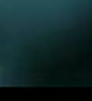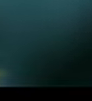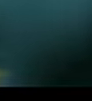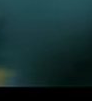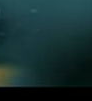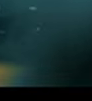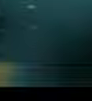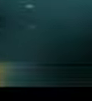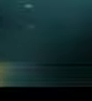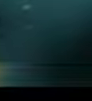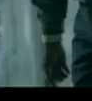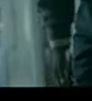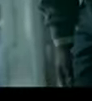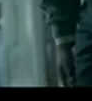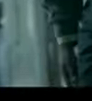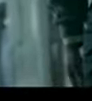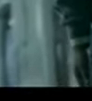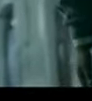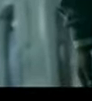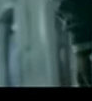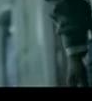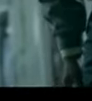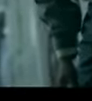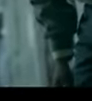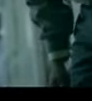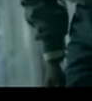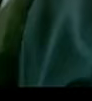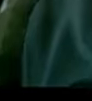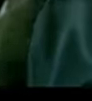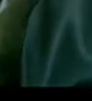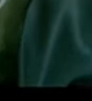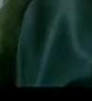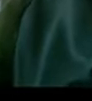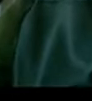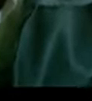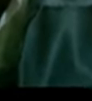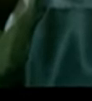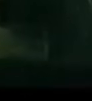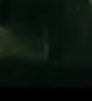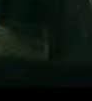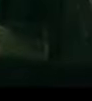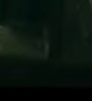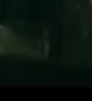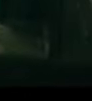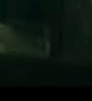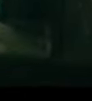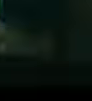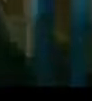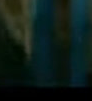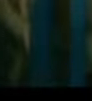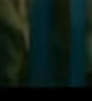Amigo, ¿no quiere pasar? ¿A dónde? Venga, conozca a mi familia y cene con nosotros. Venga, no sea tímido.